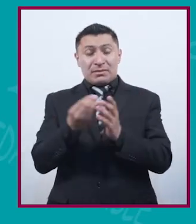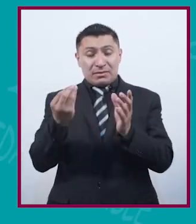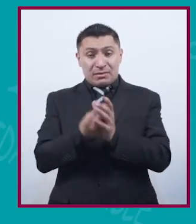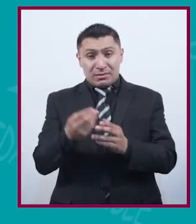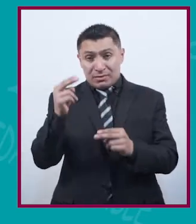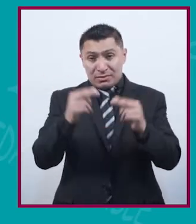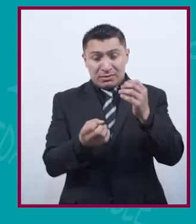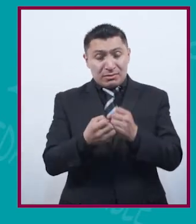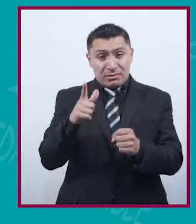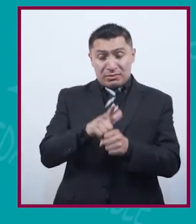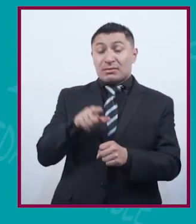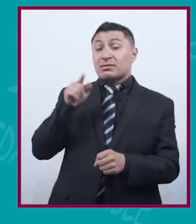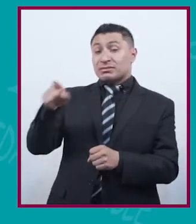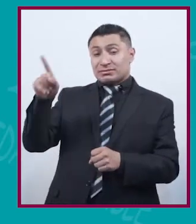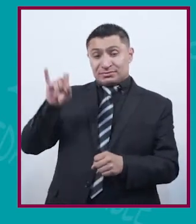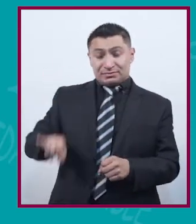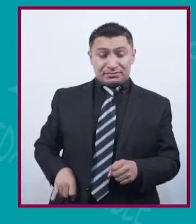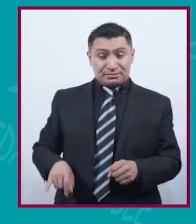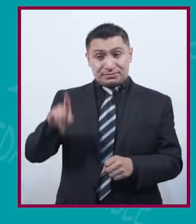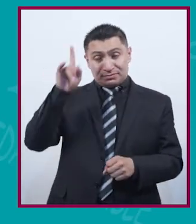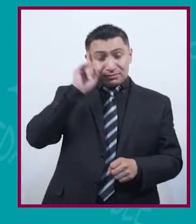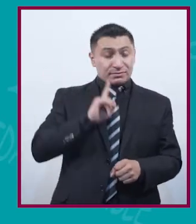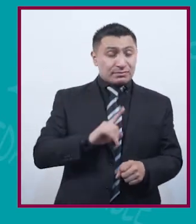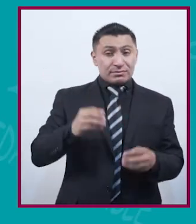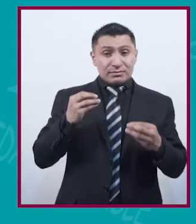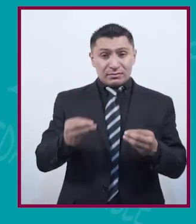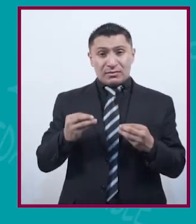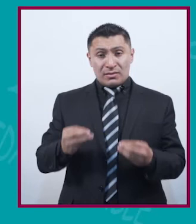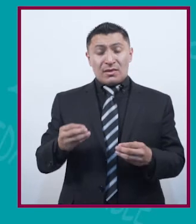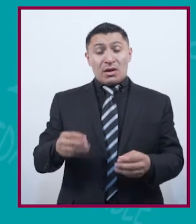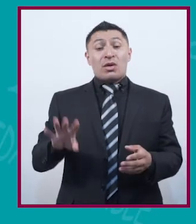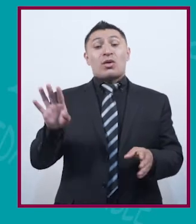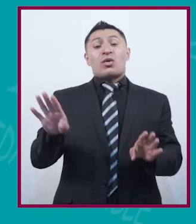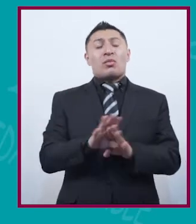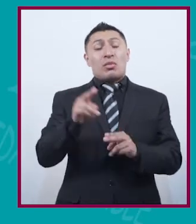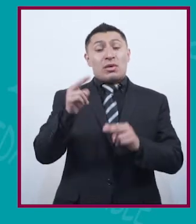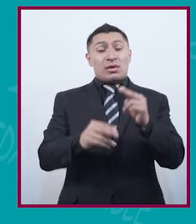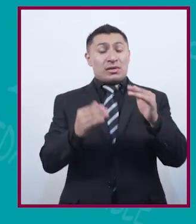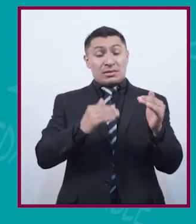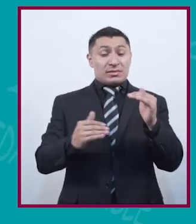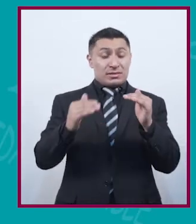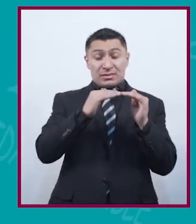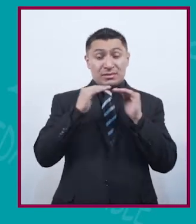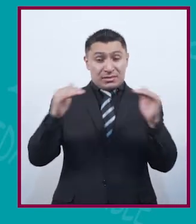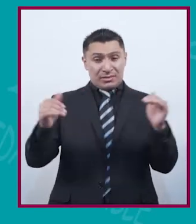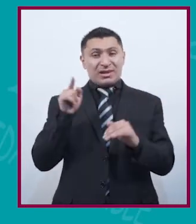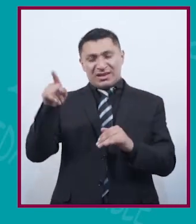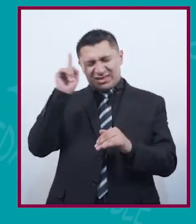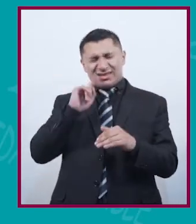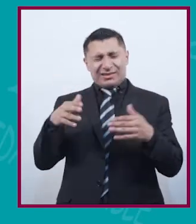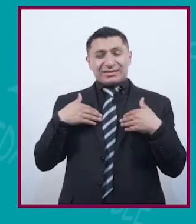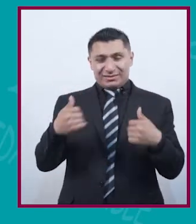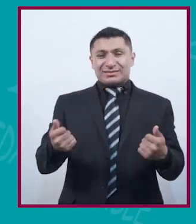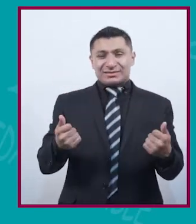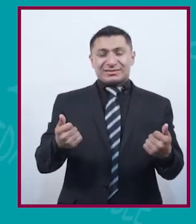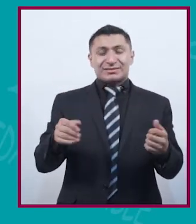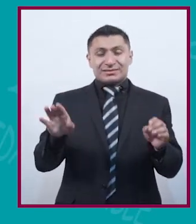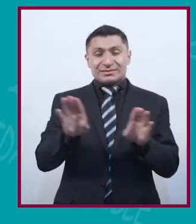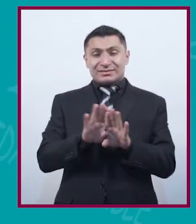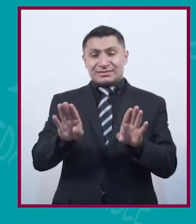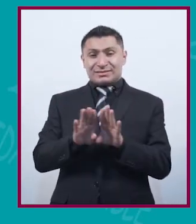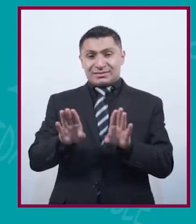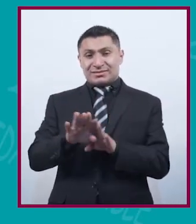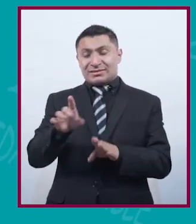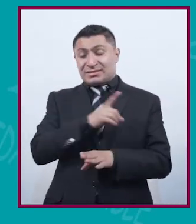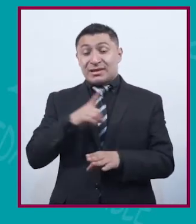tema de la clase social. A ella le interesaban mucho las reivindicaciones de clase. Y ella entendía también,